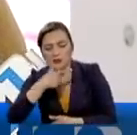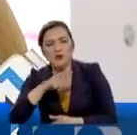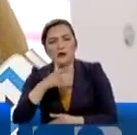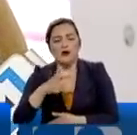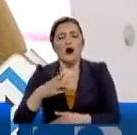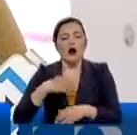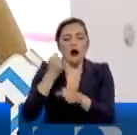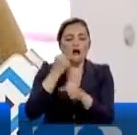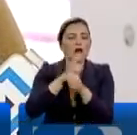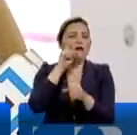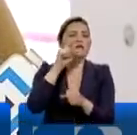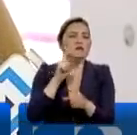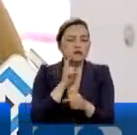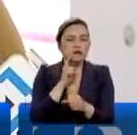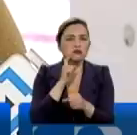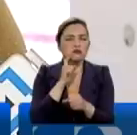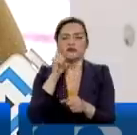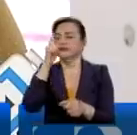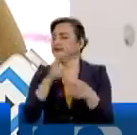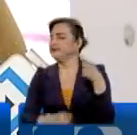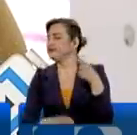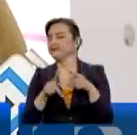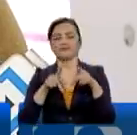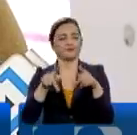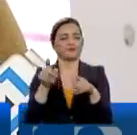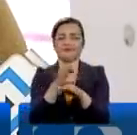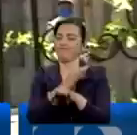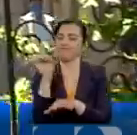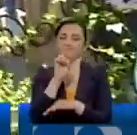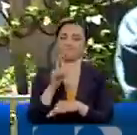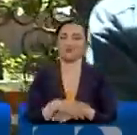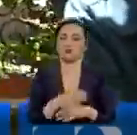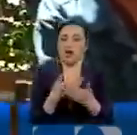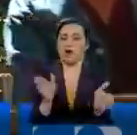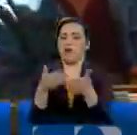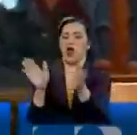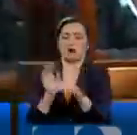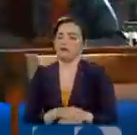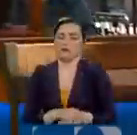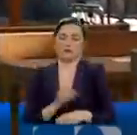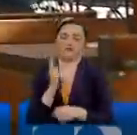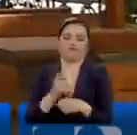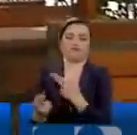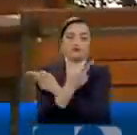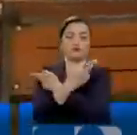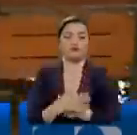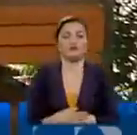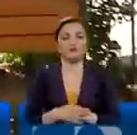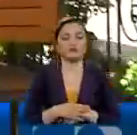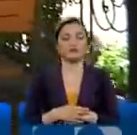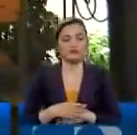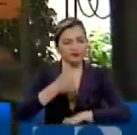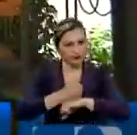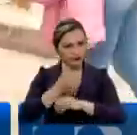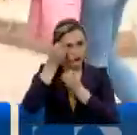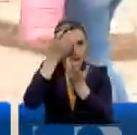de tolerancia que no tienen capacidad para funcionar en esta emergencia sanitaria. Asimismo, desde la intendencia, recuerdan a la ciudadanía